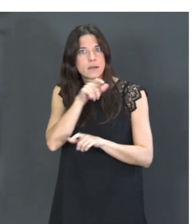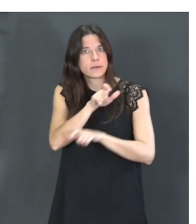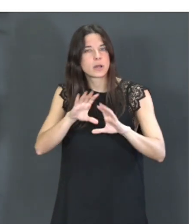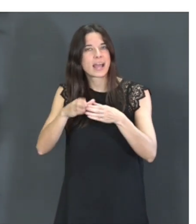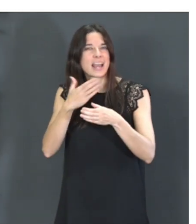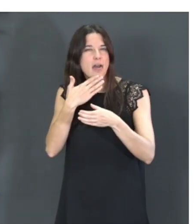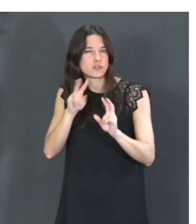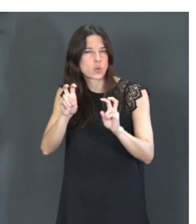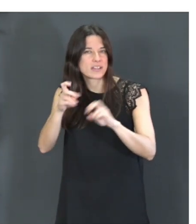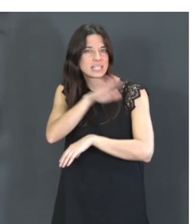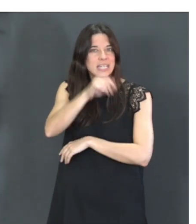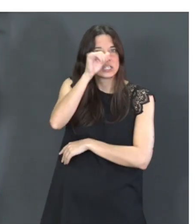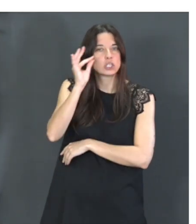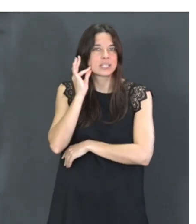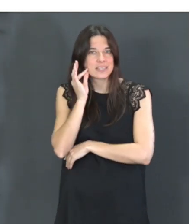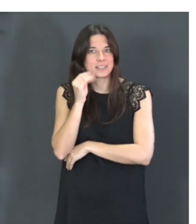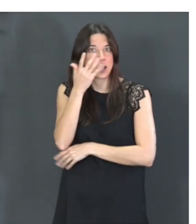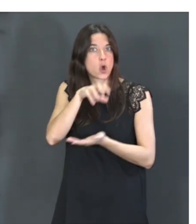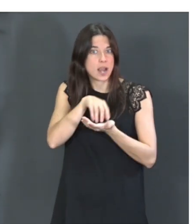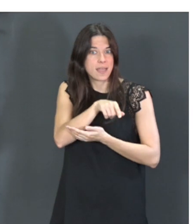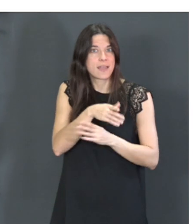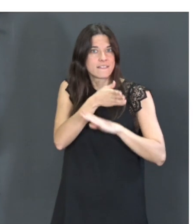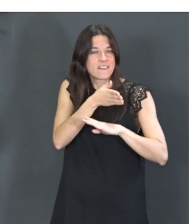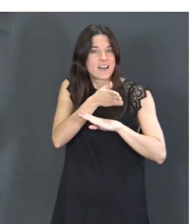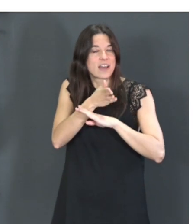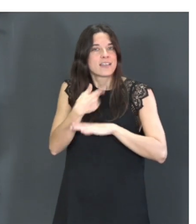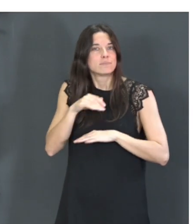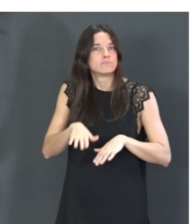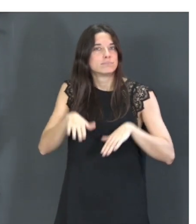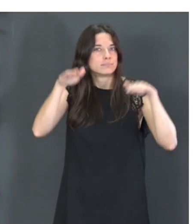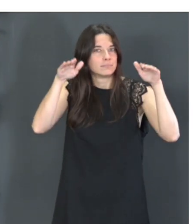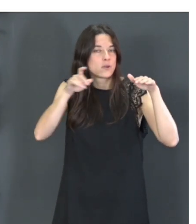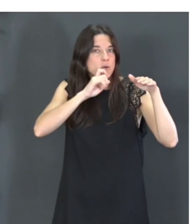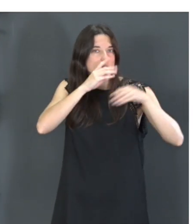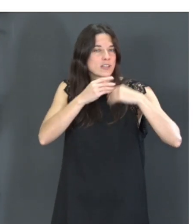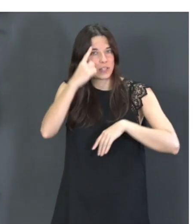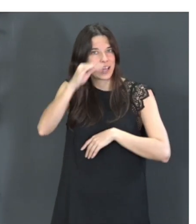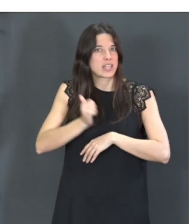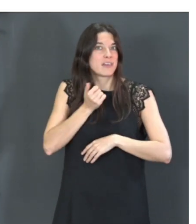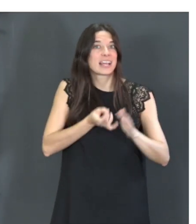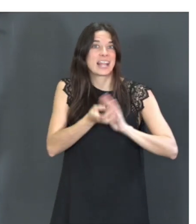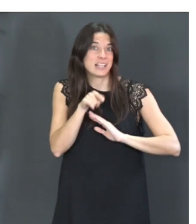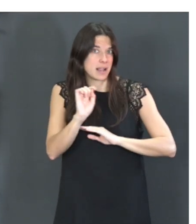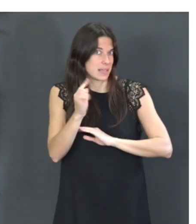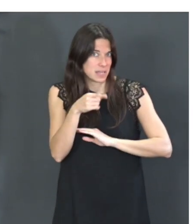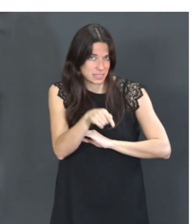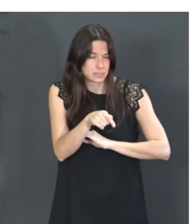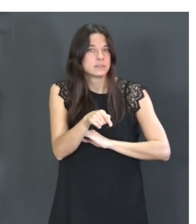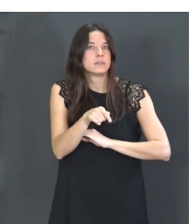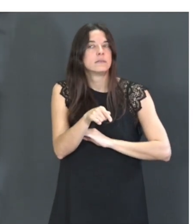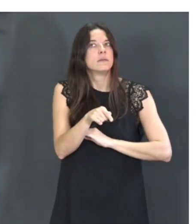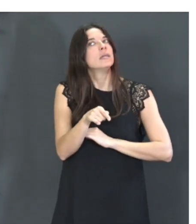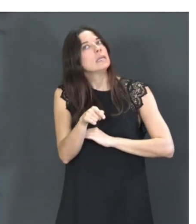niños y niñas que están en el colegio, que van a crecer ya con la inteligencia artificial, sobre todo la inteligencia artificial generativa, y que